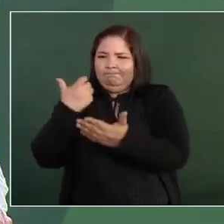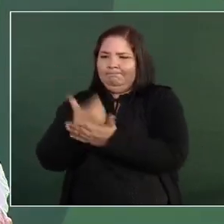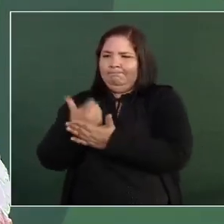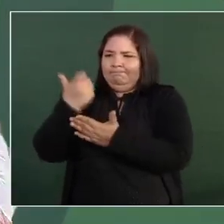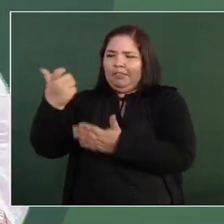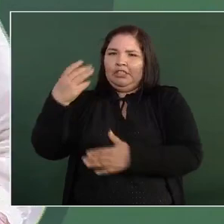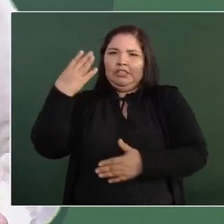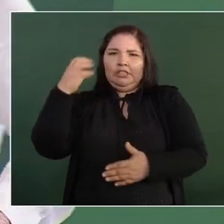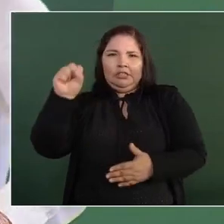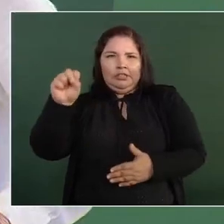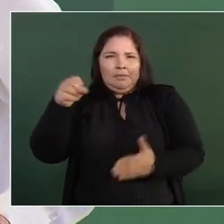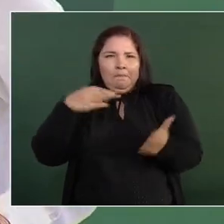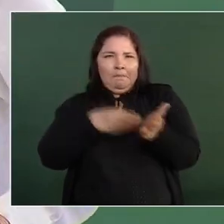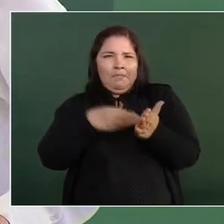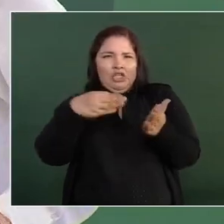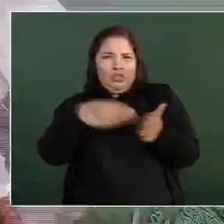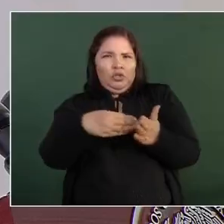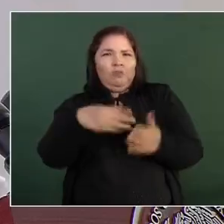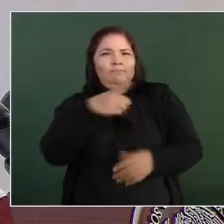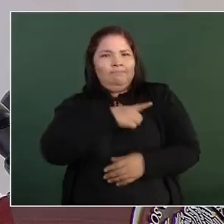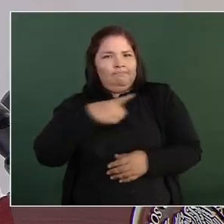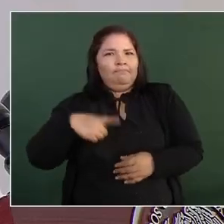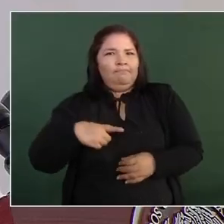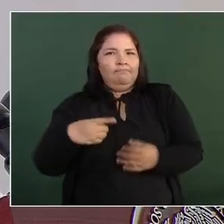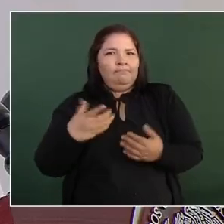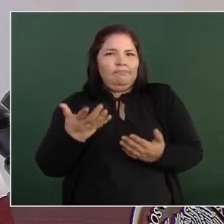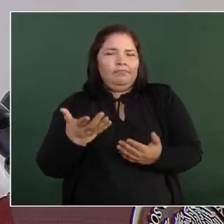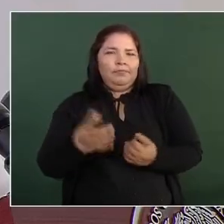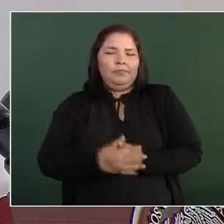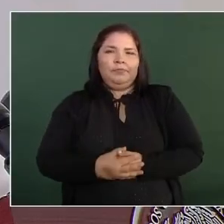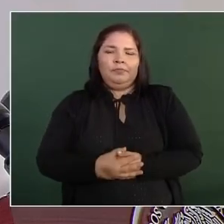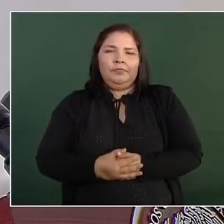60 millones de pesos que le debíamos con las